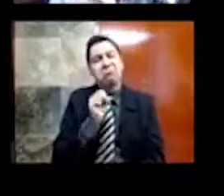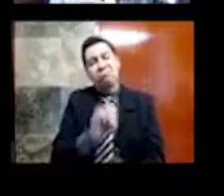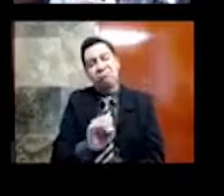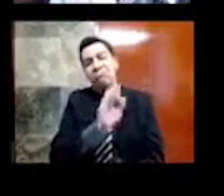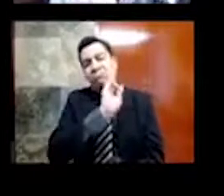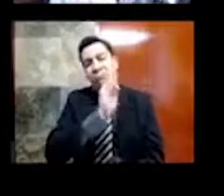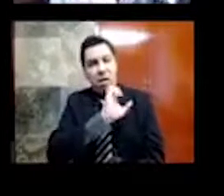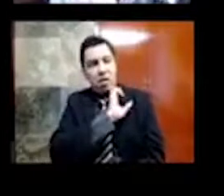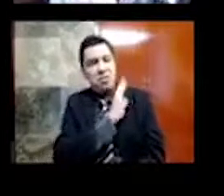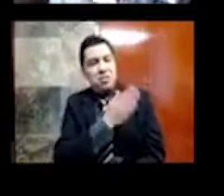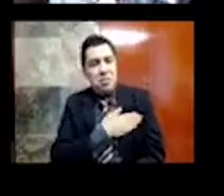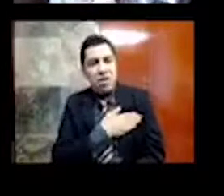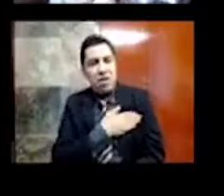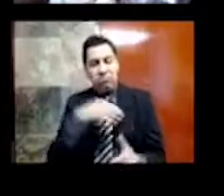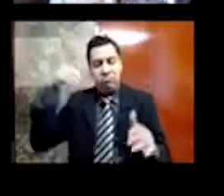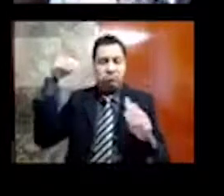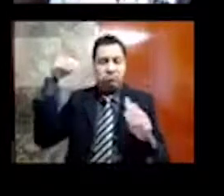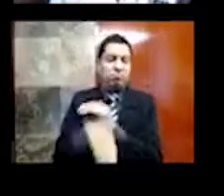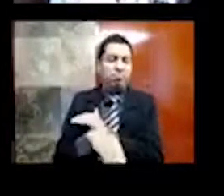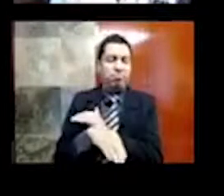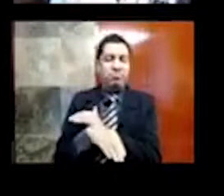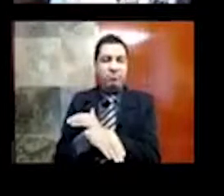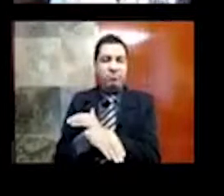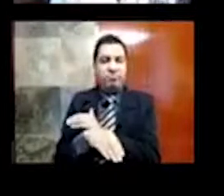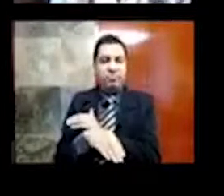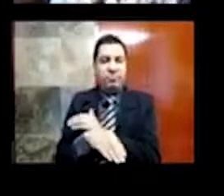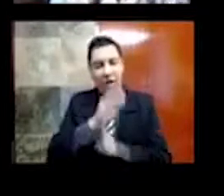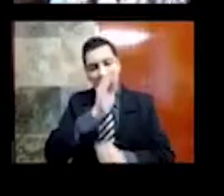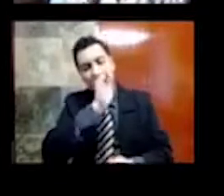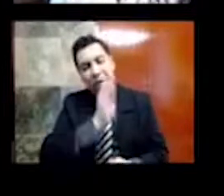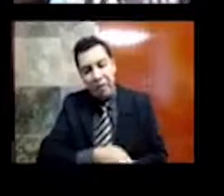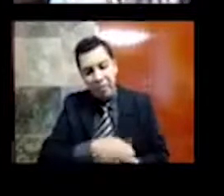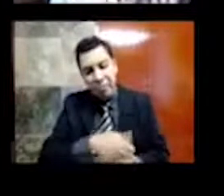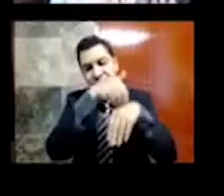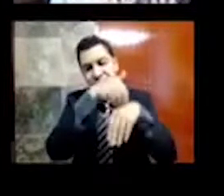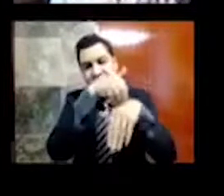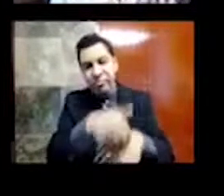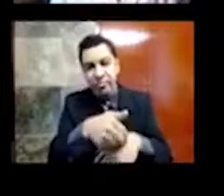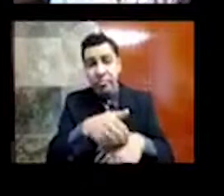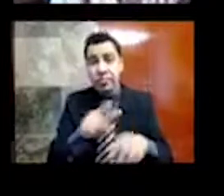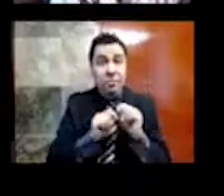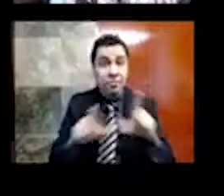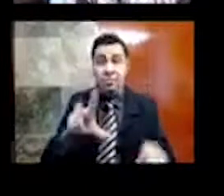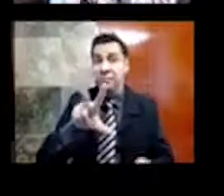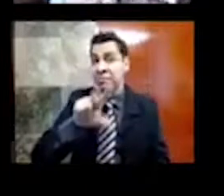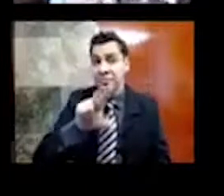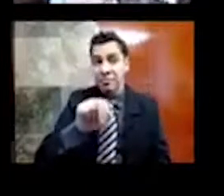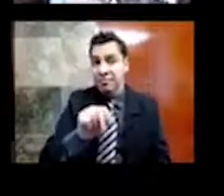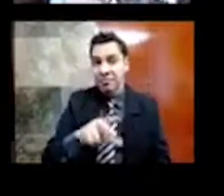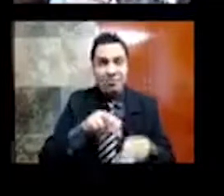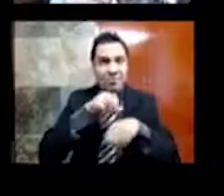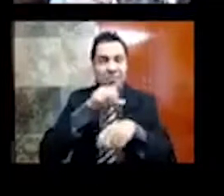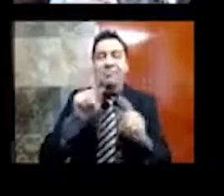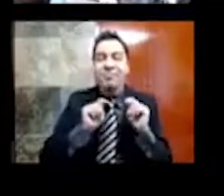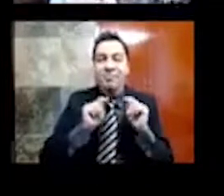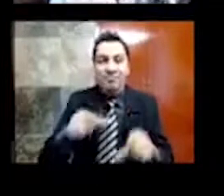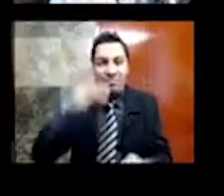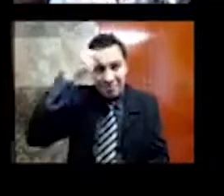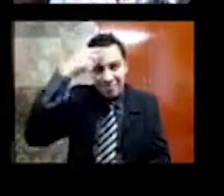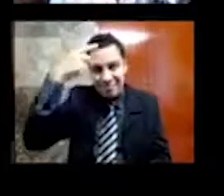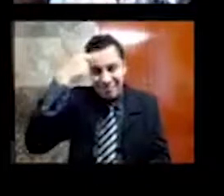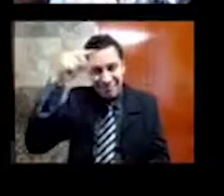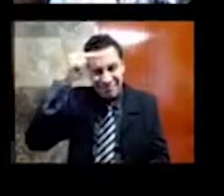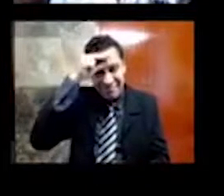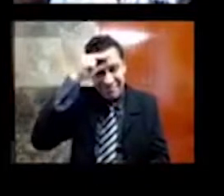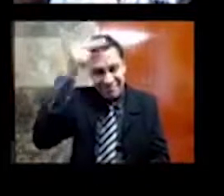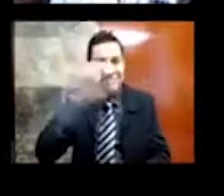sus derechos, pero todo el tiempo. En la época colonial, la distribución política une a